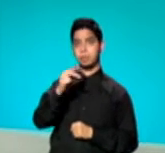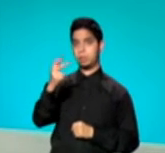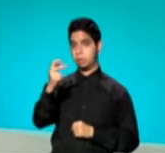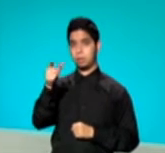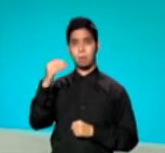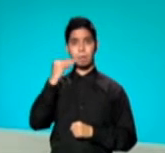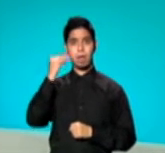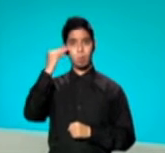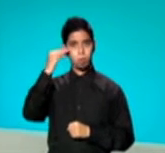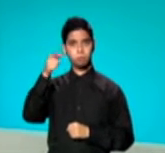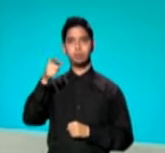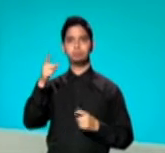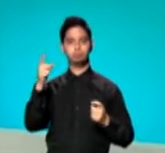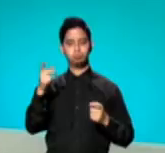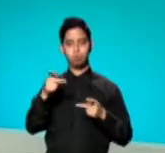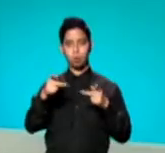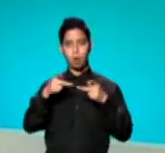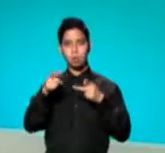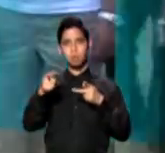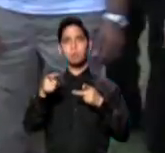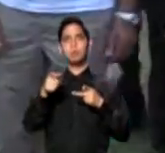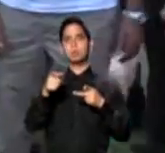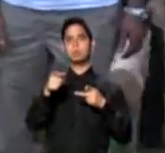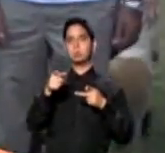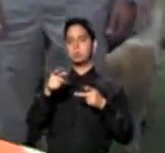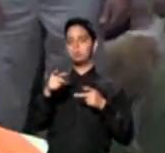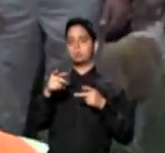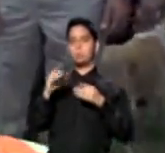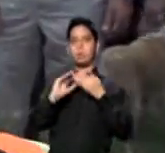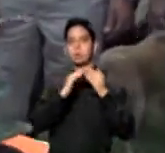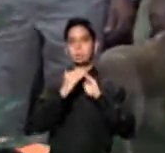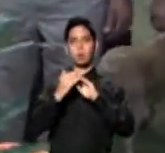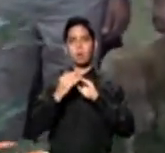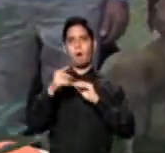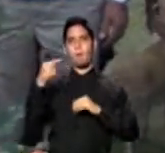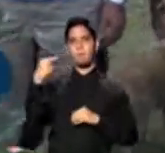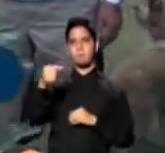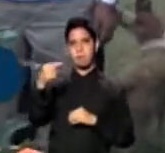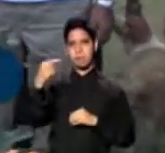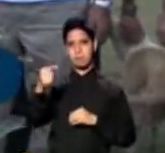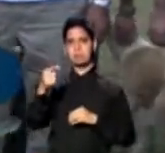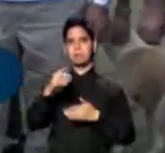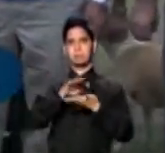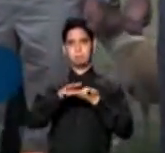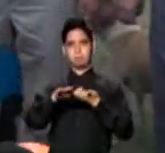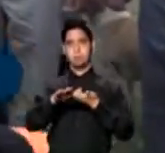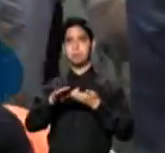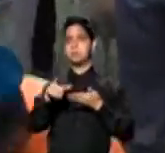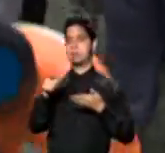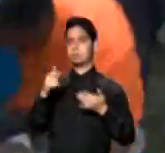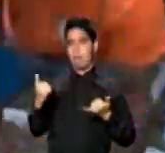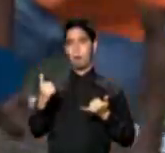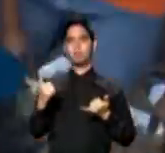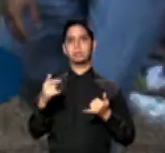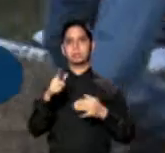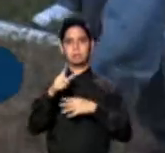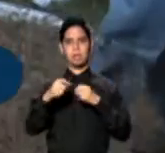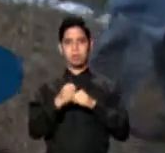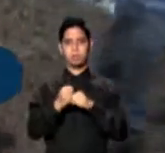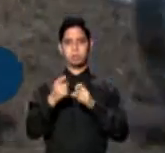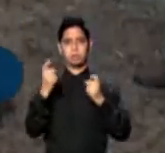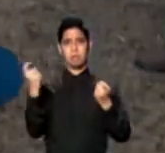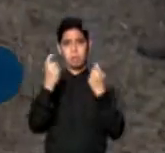Congreso Iberoamericano de Municipios Verdes, y este año el municipio de la Zona Oeste celebró su Asamblea de Municipios Verdes, que